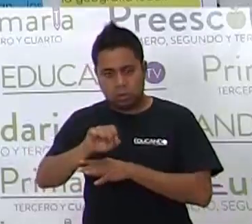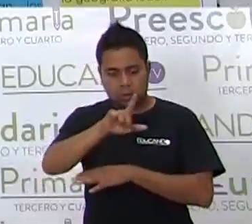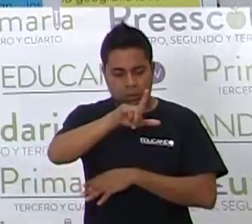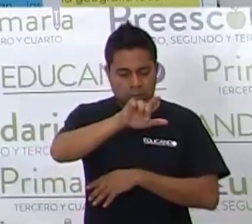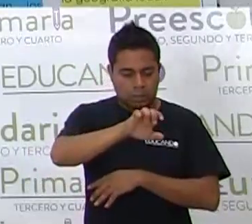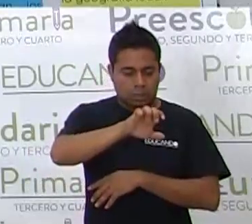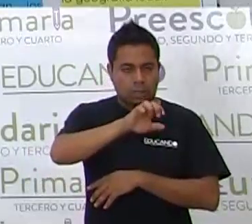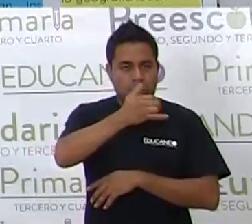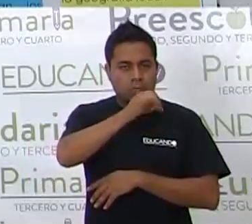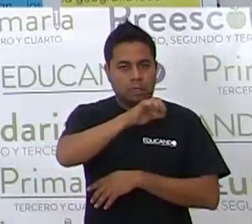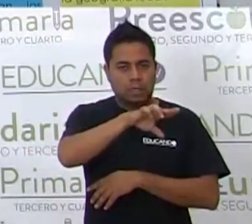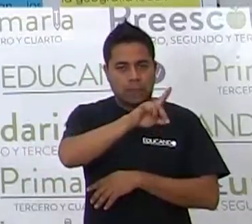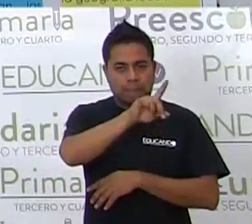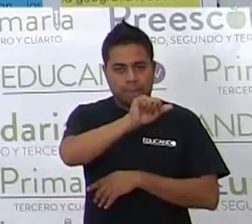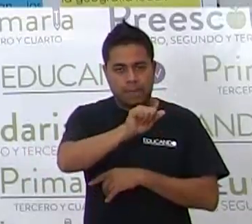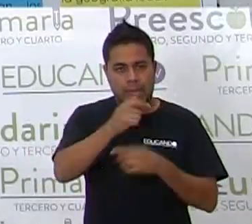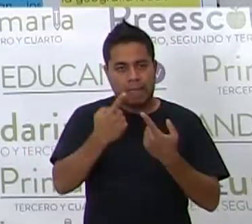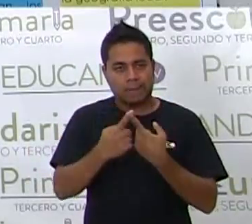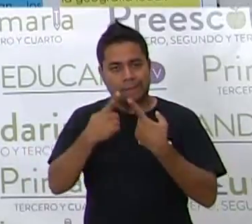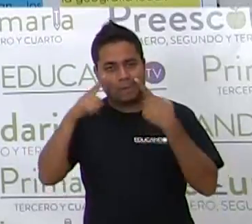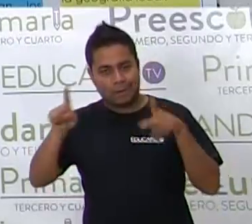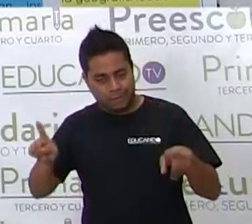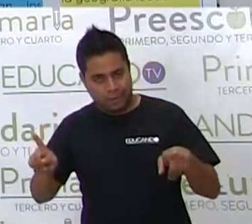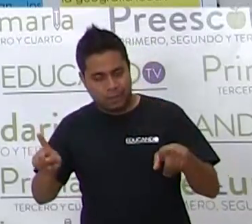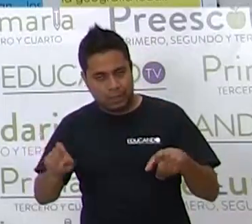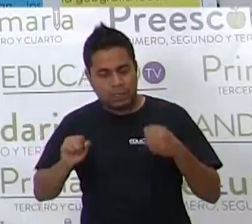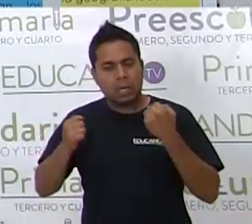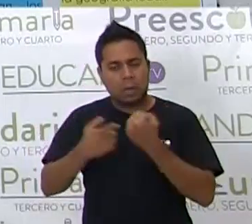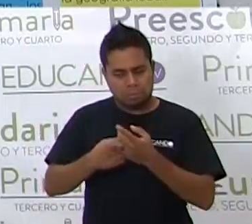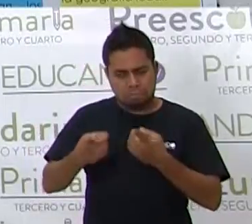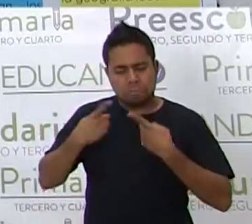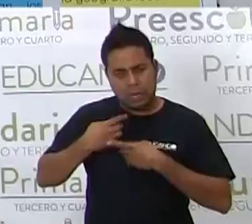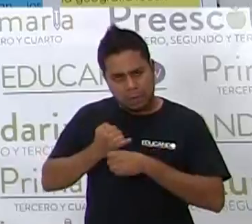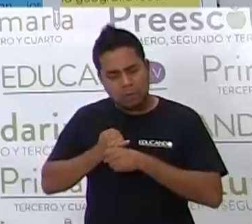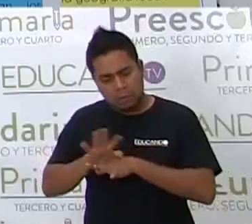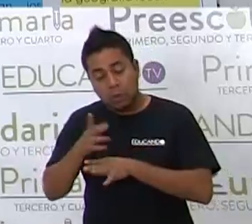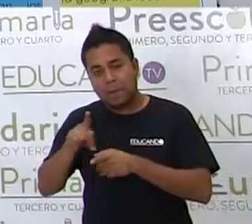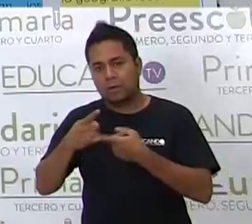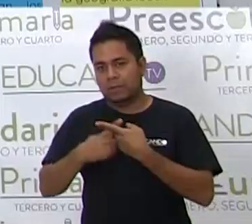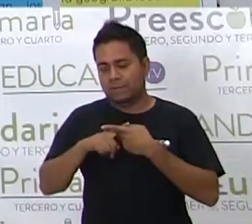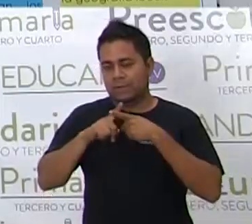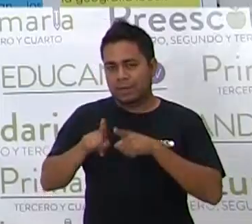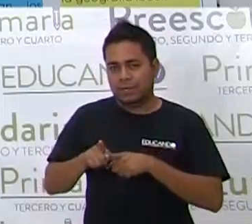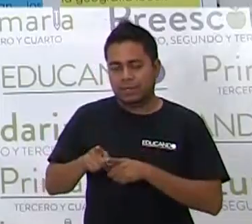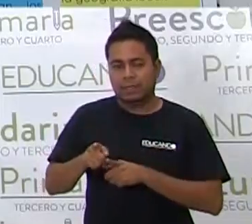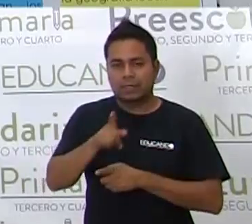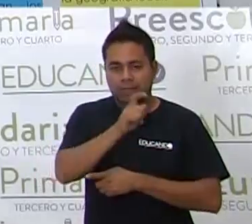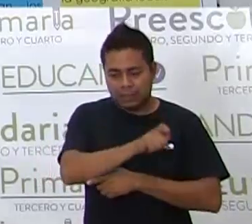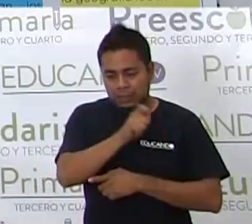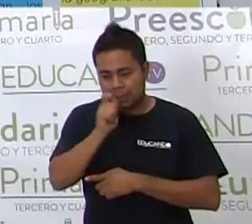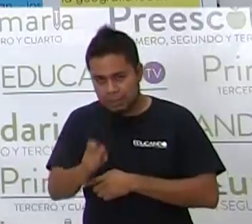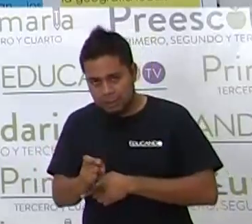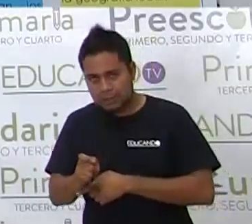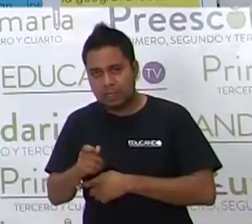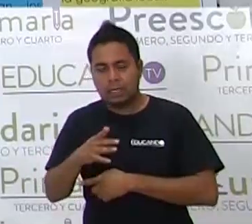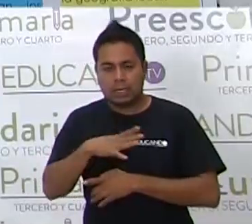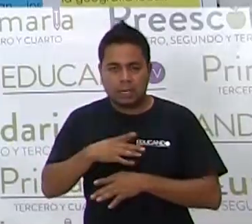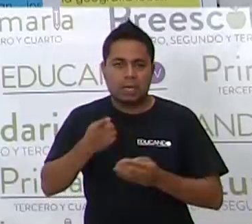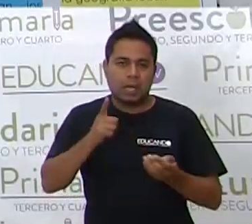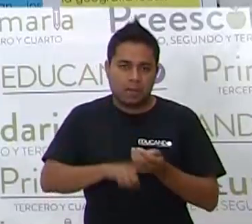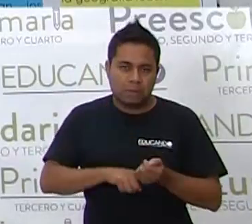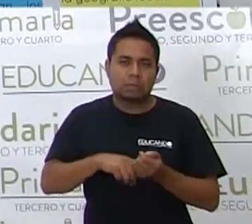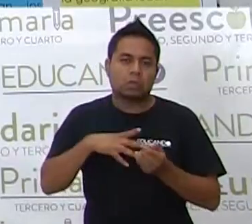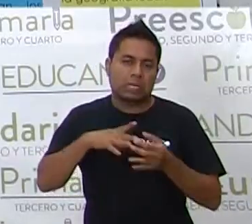hablando de algo diferente, algo que nos va a proporcionar información diferente, pero que son géneros literarios que entran dentro